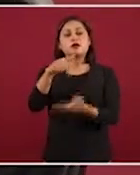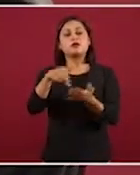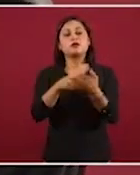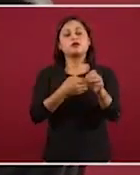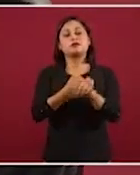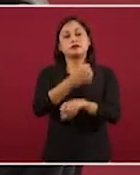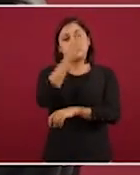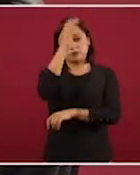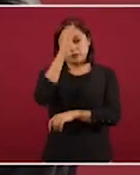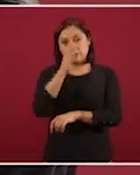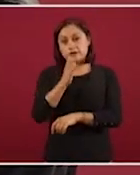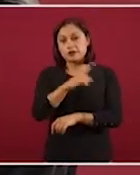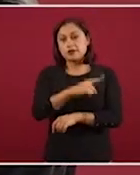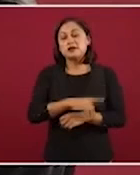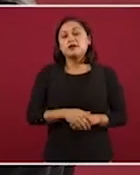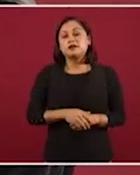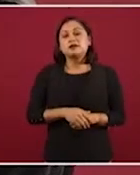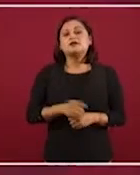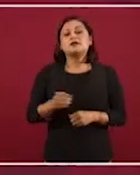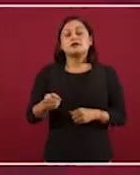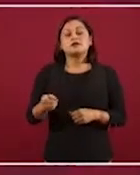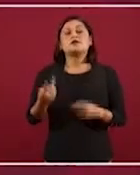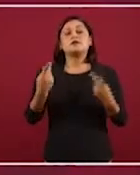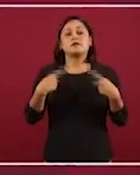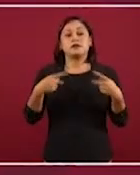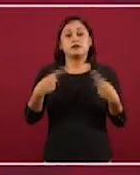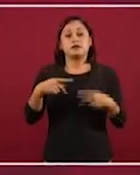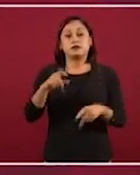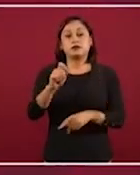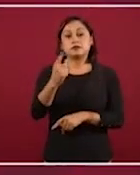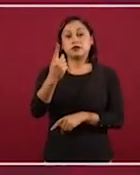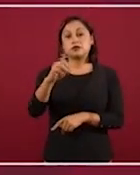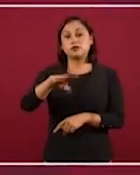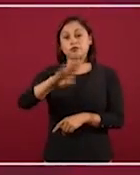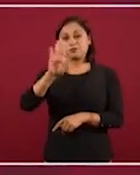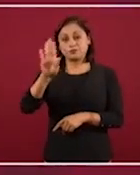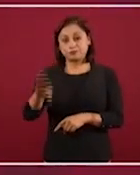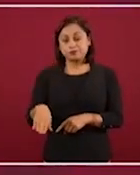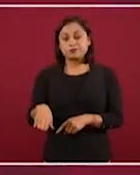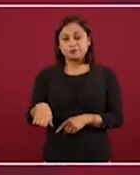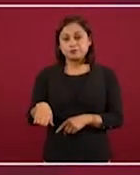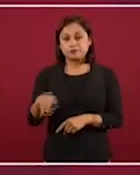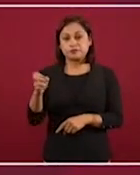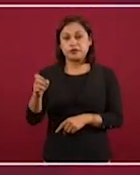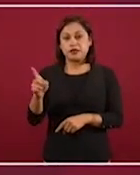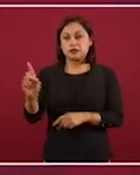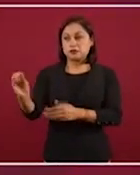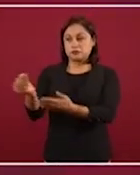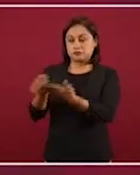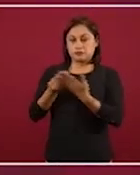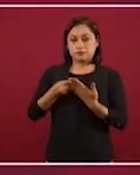y perdieron la vida 21 personas. Eso es el informe.